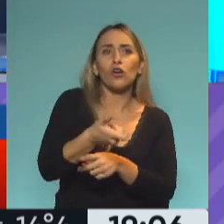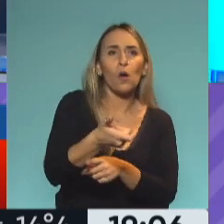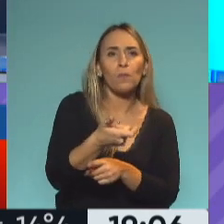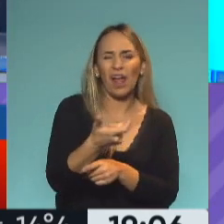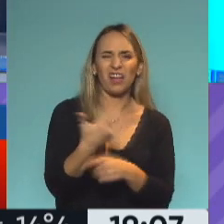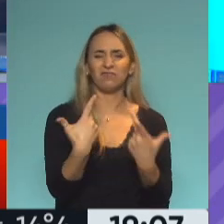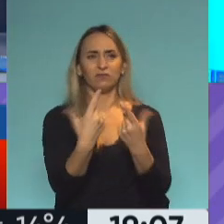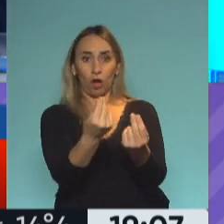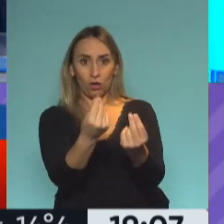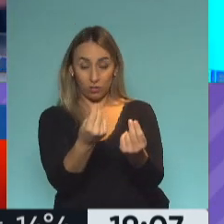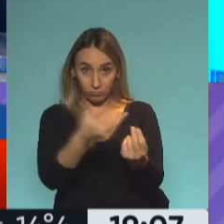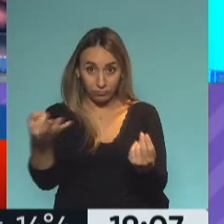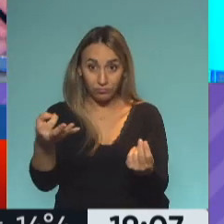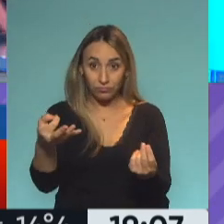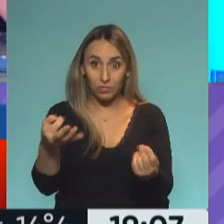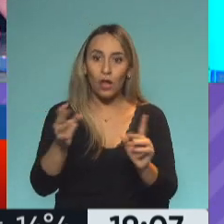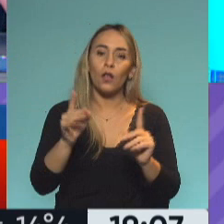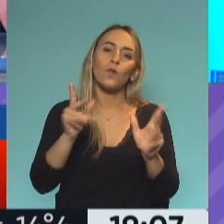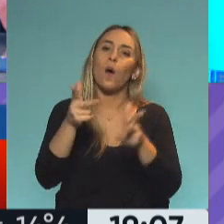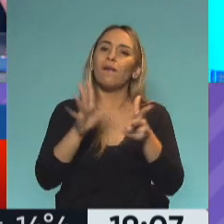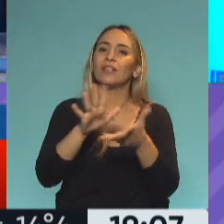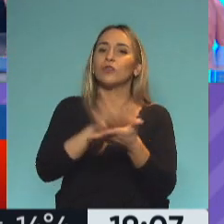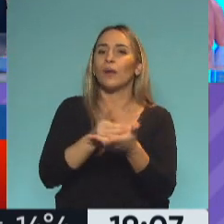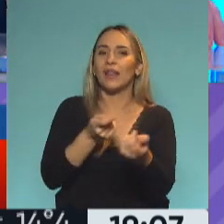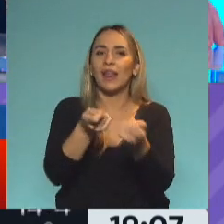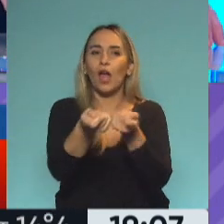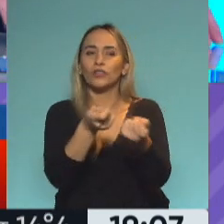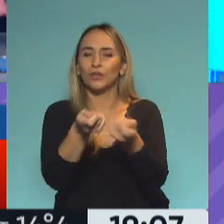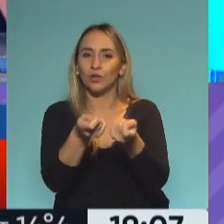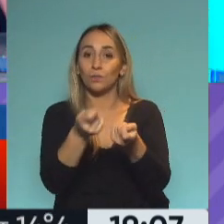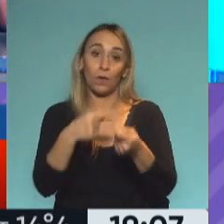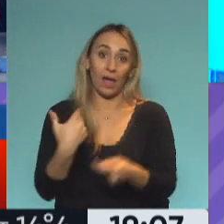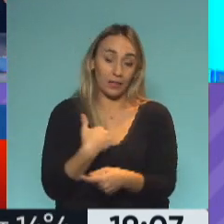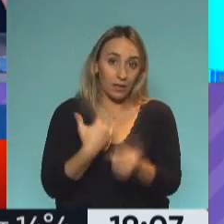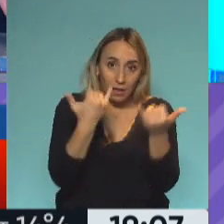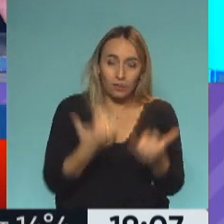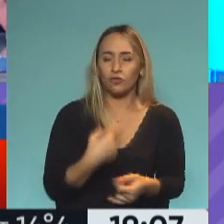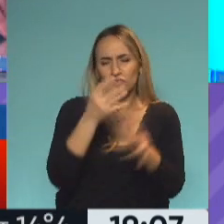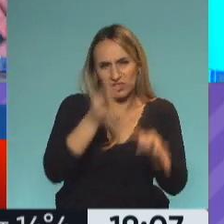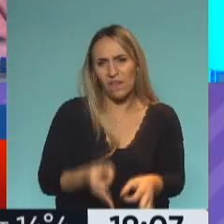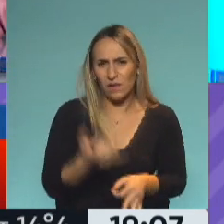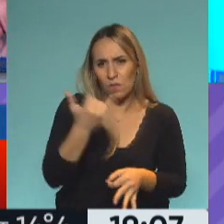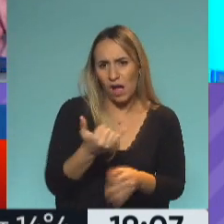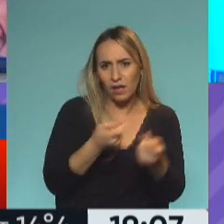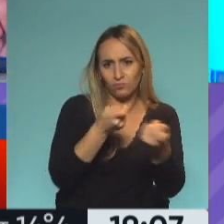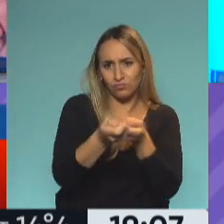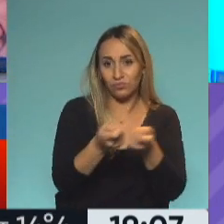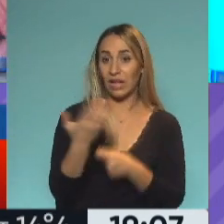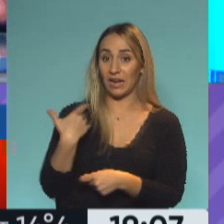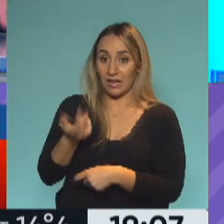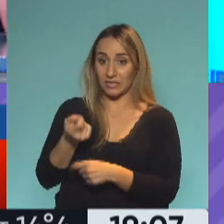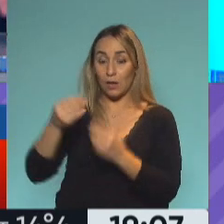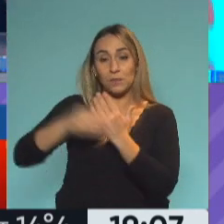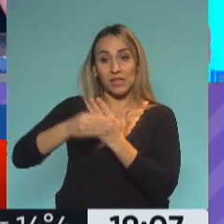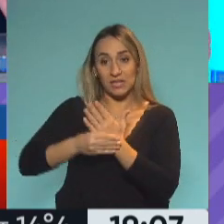sistema COVAX. Es decir, no la negociación bilateral que actualmente lleva la Argentina, que sabemos que se mantiene, lo veíamos recién, la ministra de Salud, Carla Bisotti,